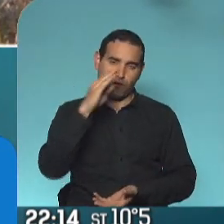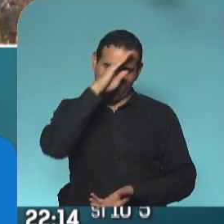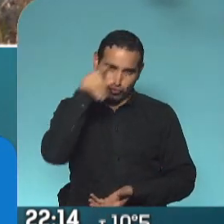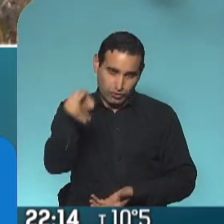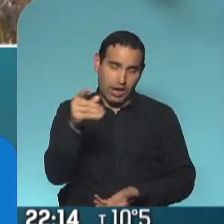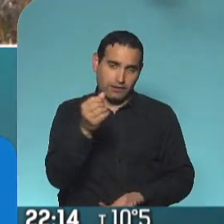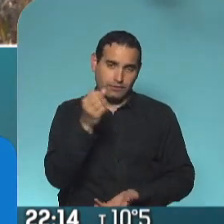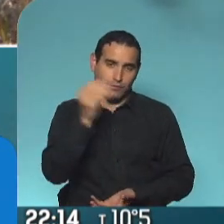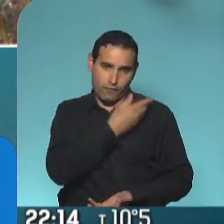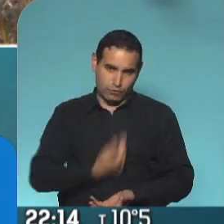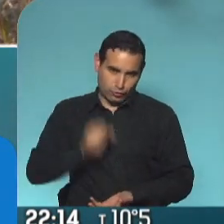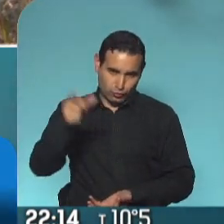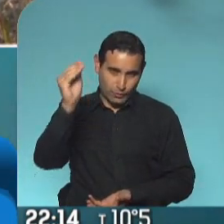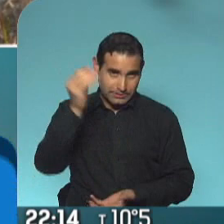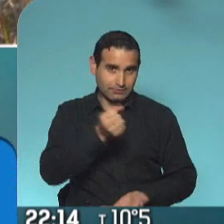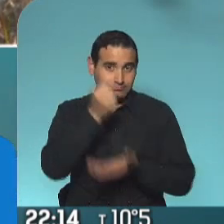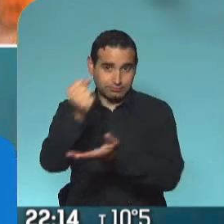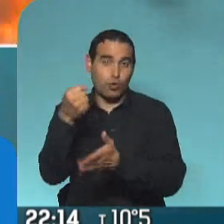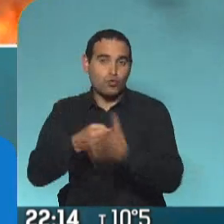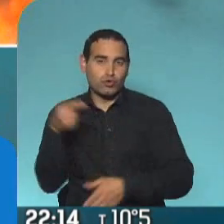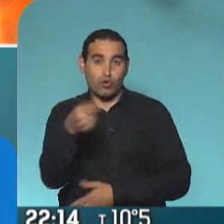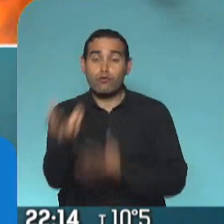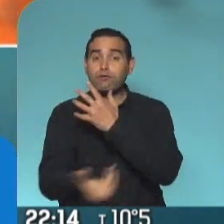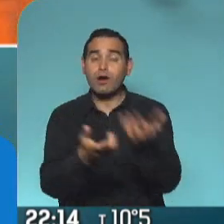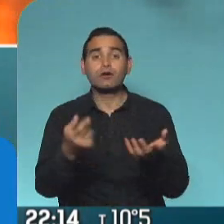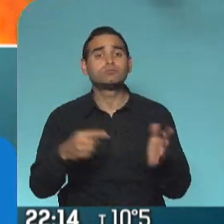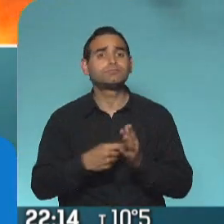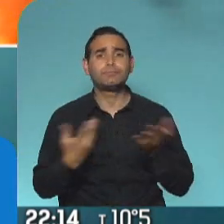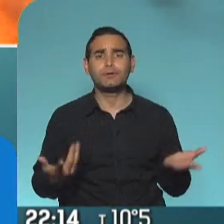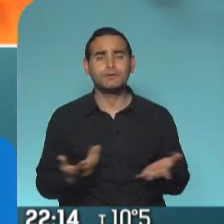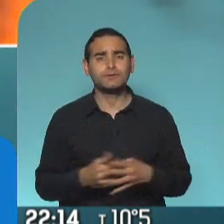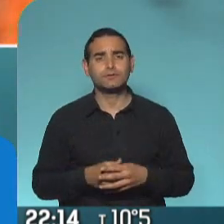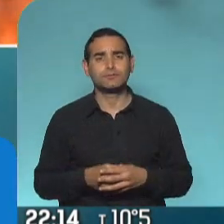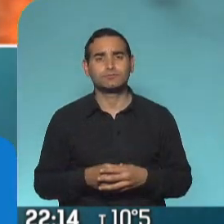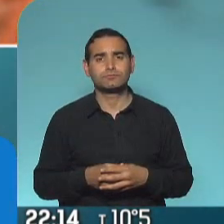dicho, para sofocar los incendios. Sin embargo, Natalia...